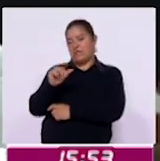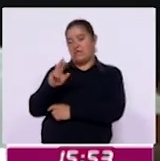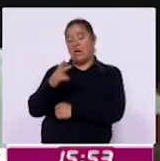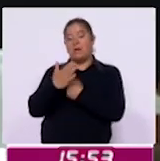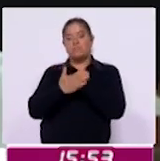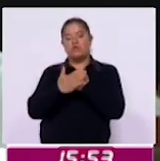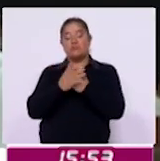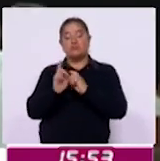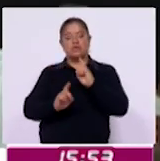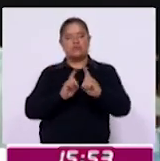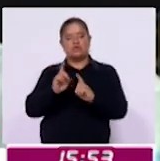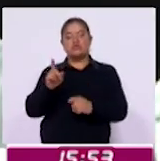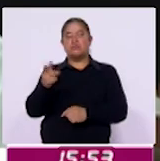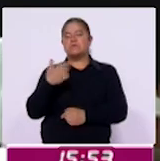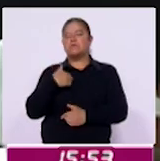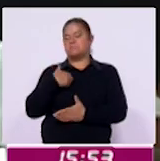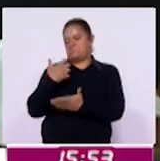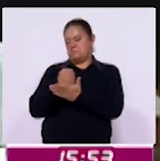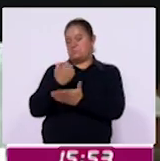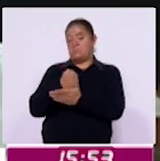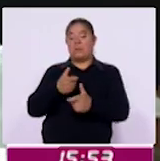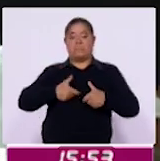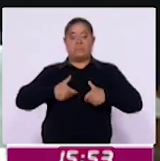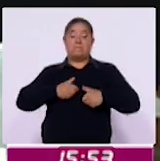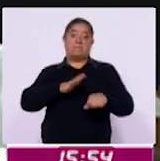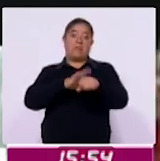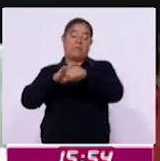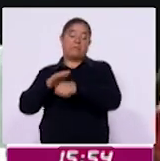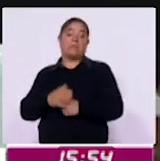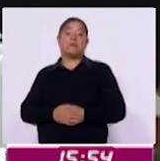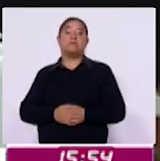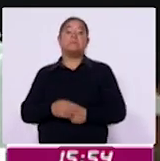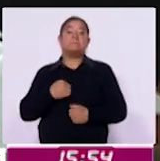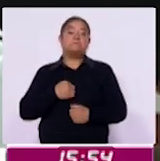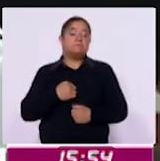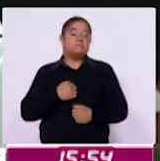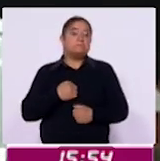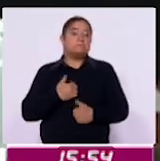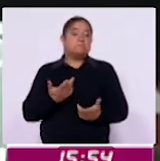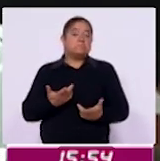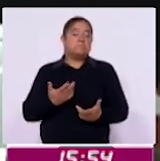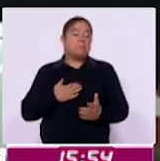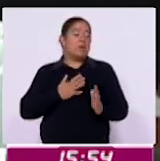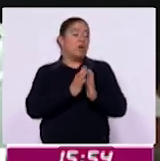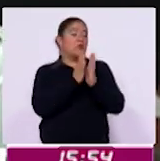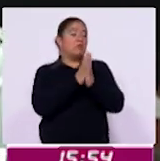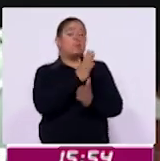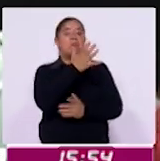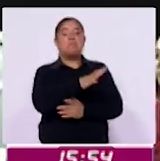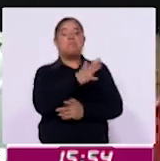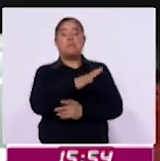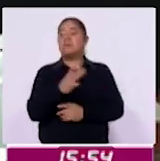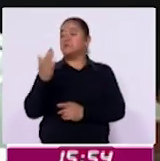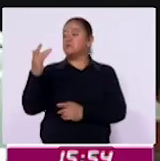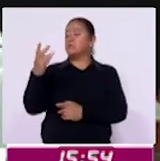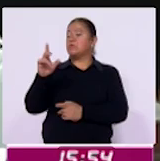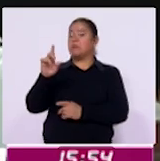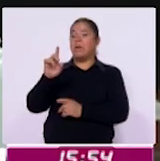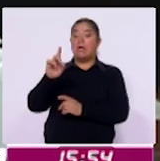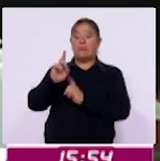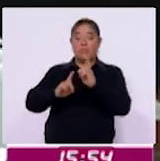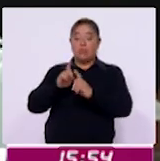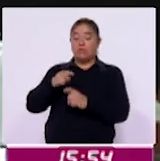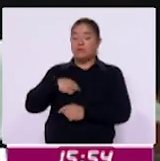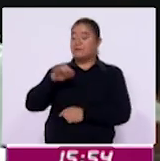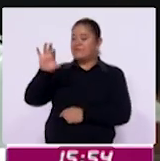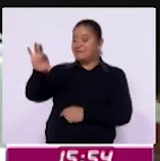ayudar a competir en más medallas, porque no podemos ser altamente competitivos si participamos en 10 de 50 deportes, ¿no? Entonces, eso nos va a